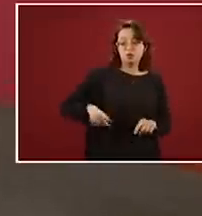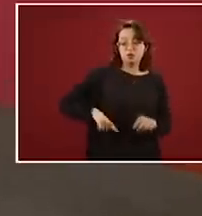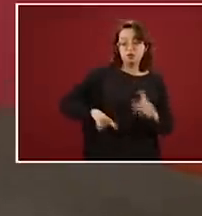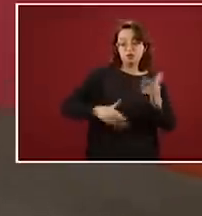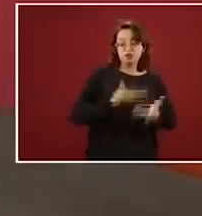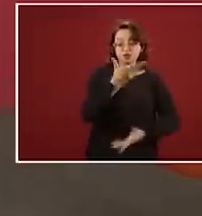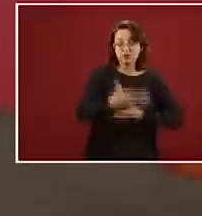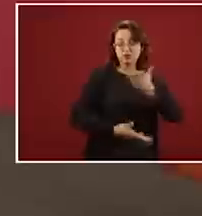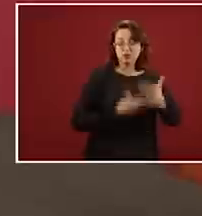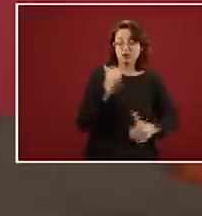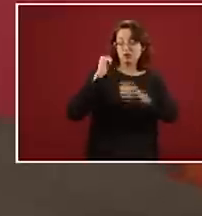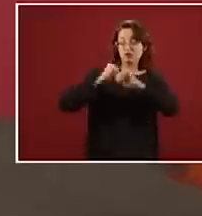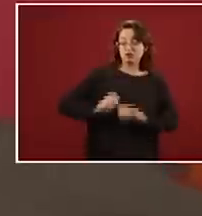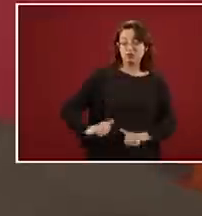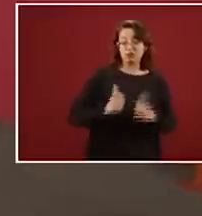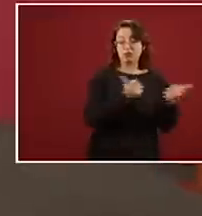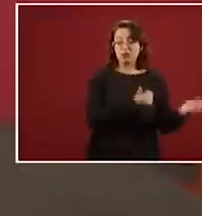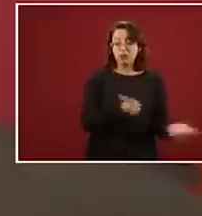porque se